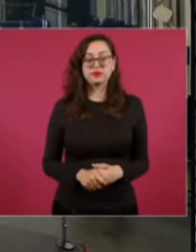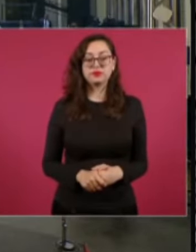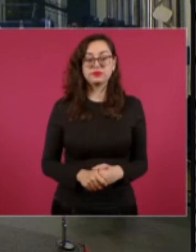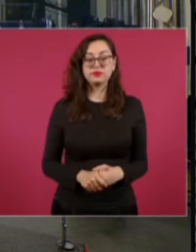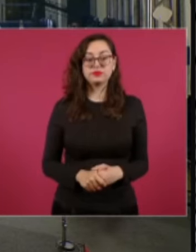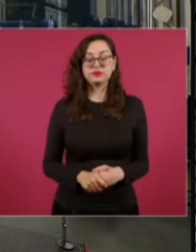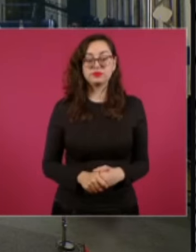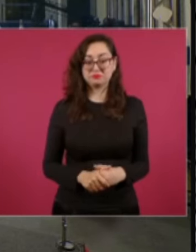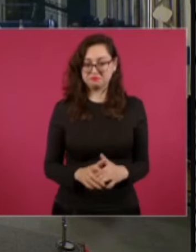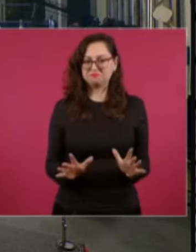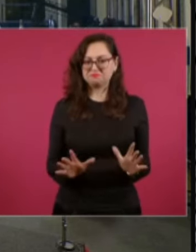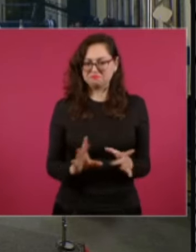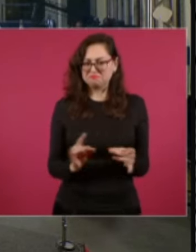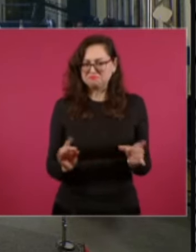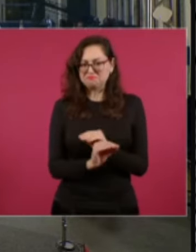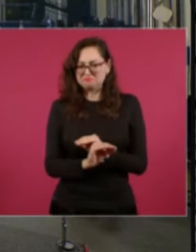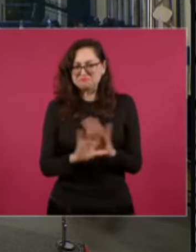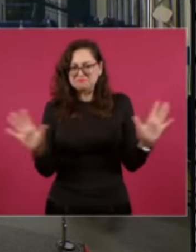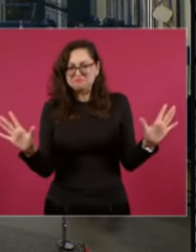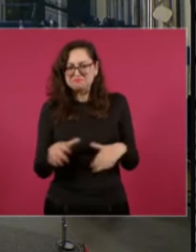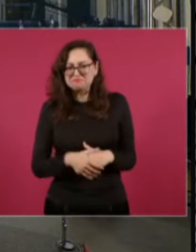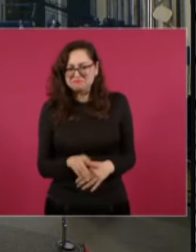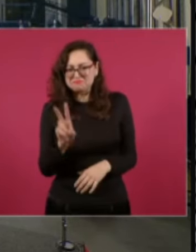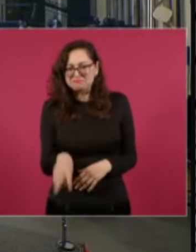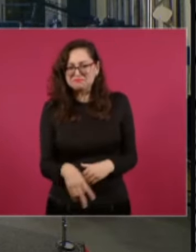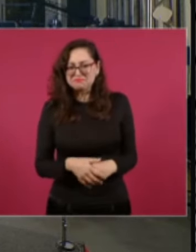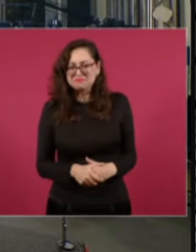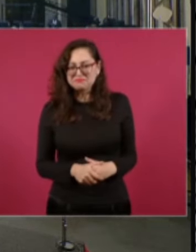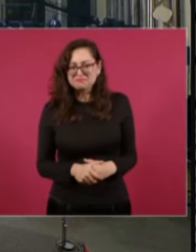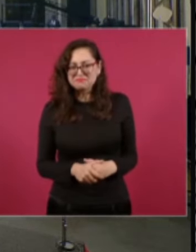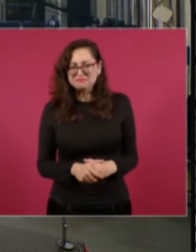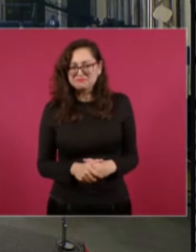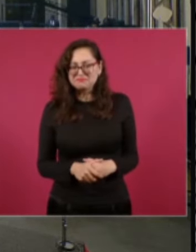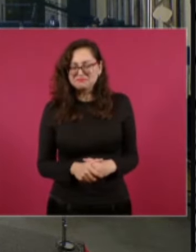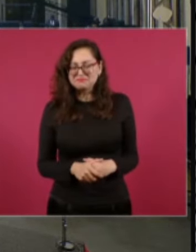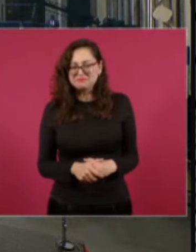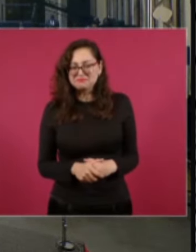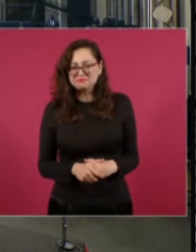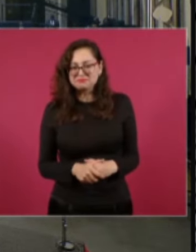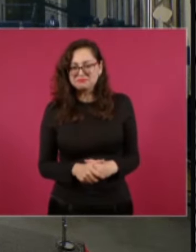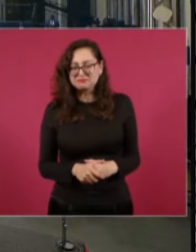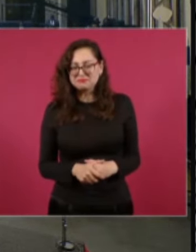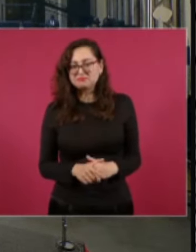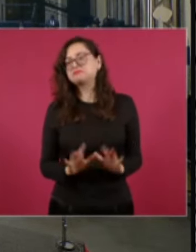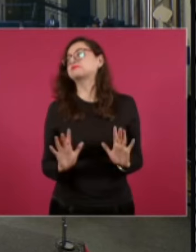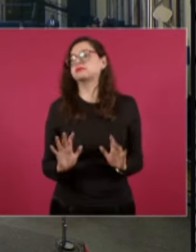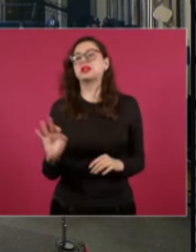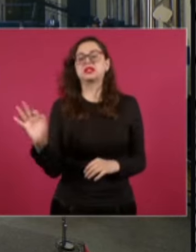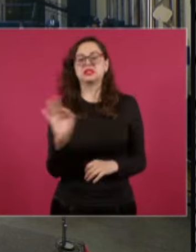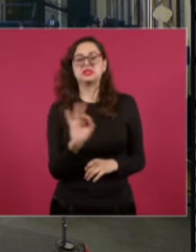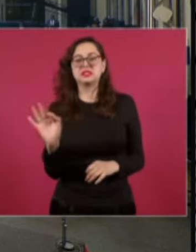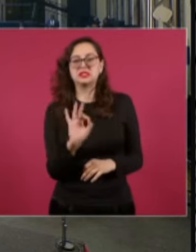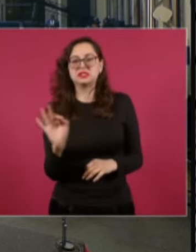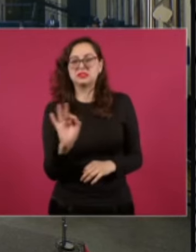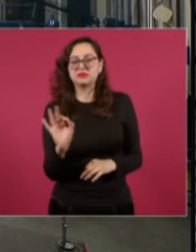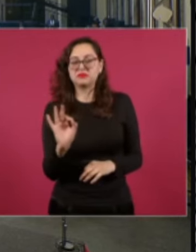Sí quedó claro esto, ¿verdad? A la mayoría de la gente, pero a lo mejor